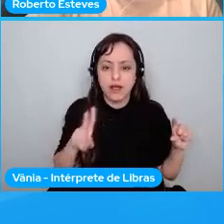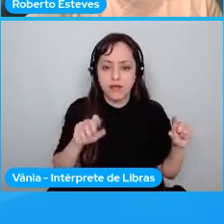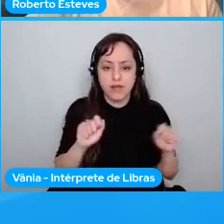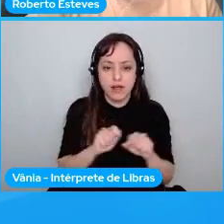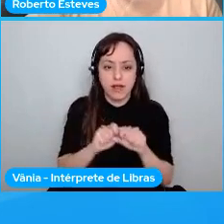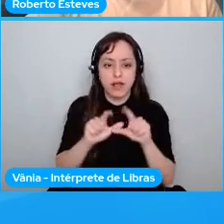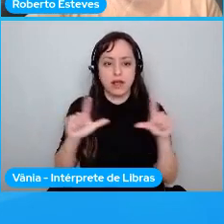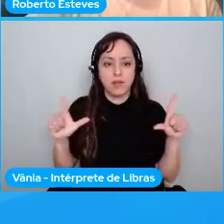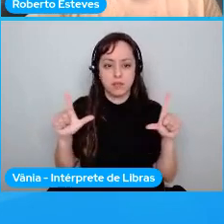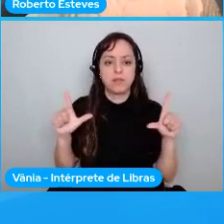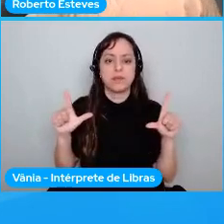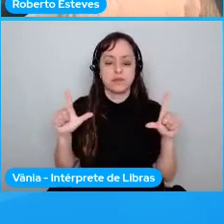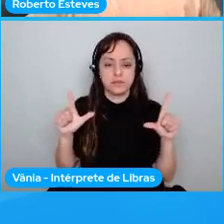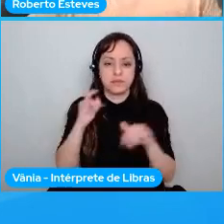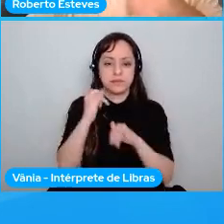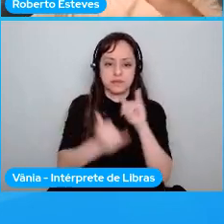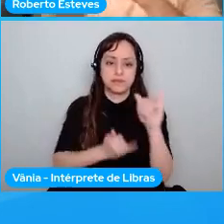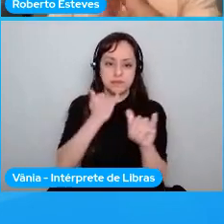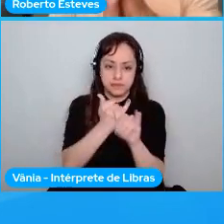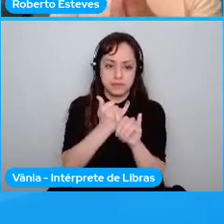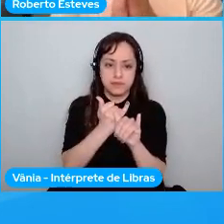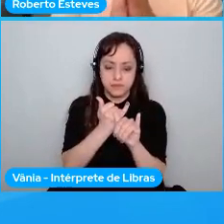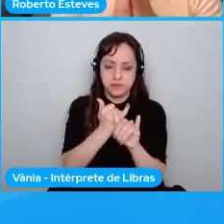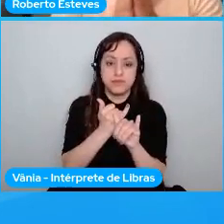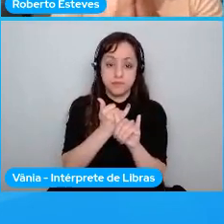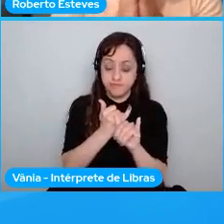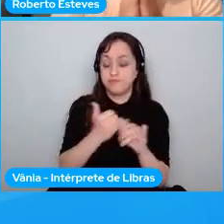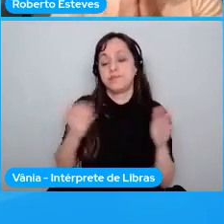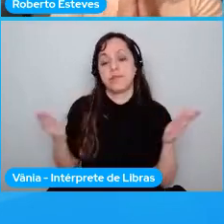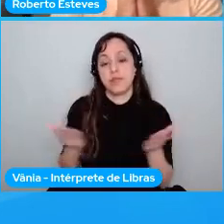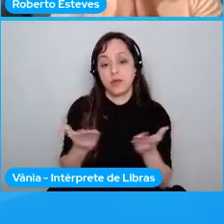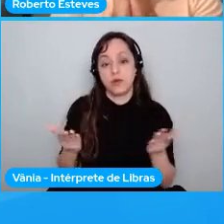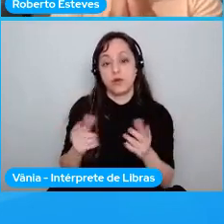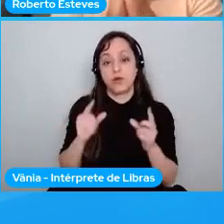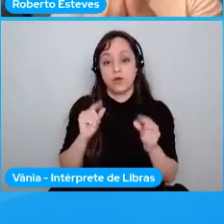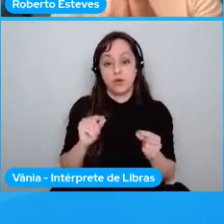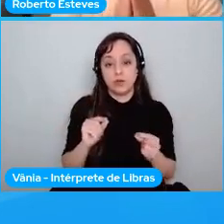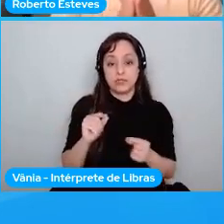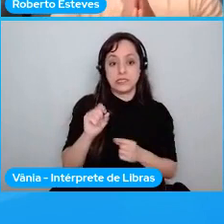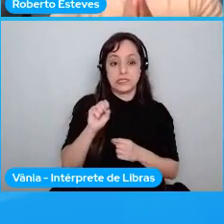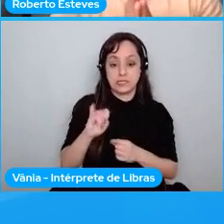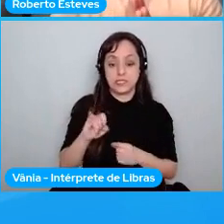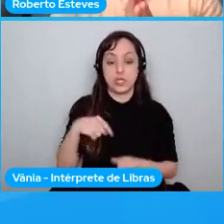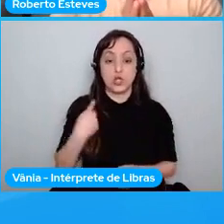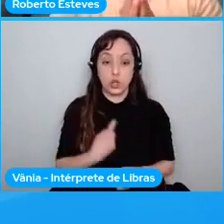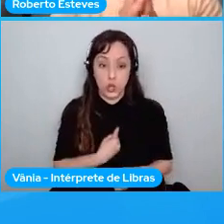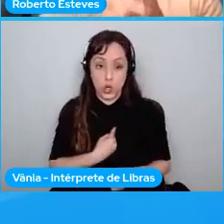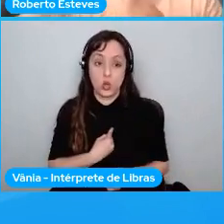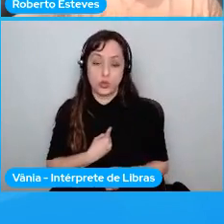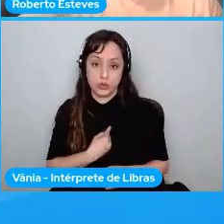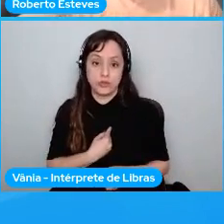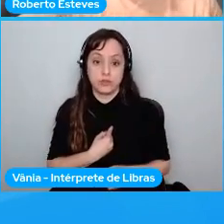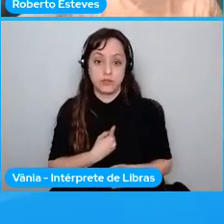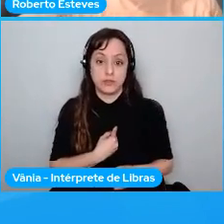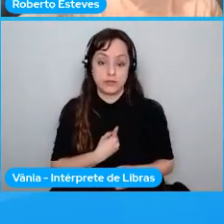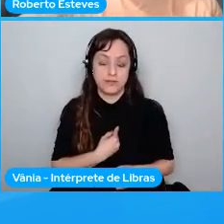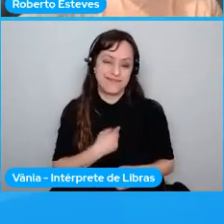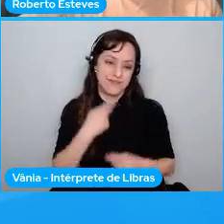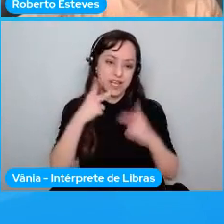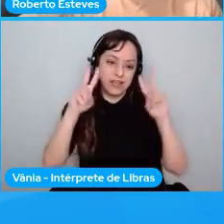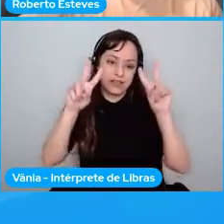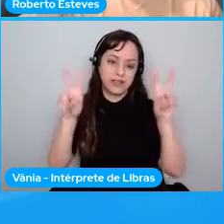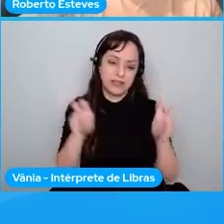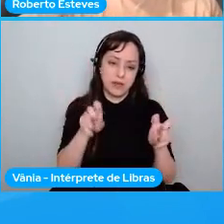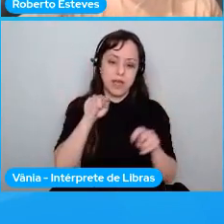creo que es este aquí, aquí está. Entonces, cuando hablamos de compra, del estándar Open Contract, hablamos de algo que se